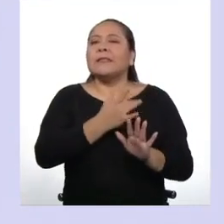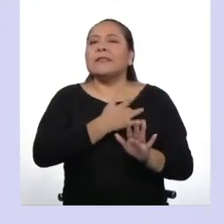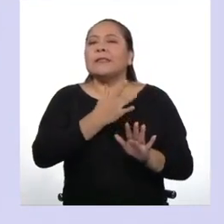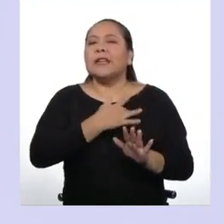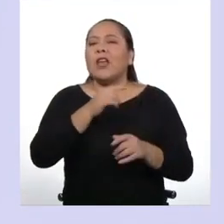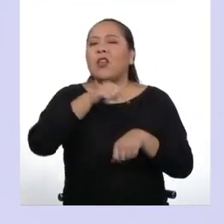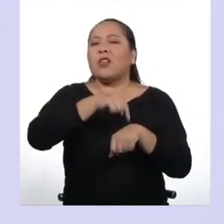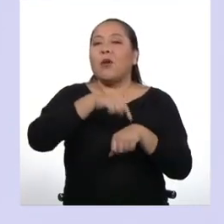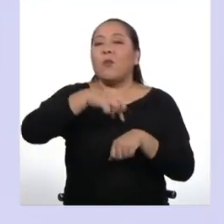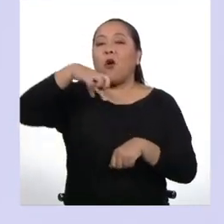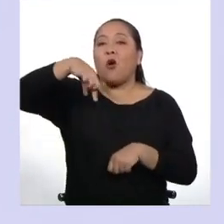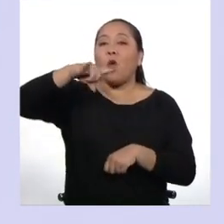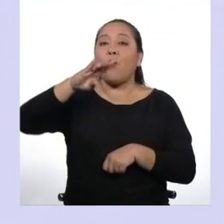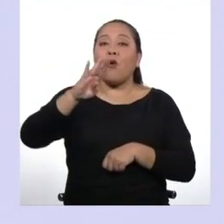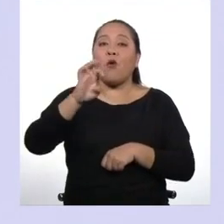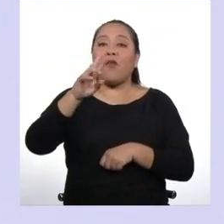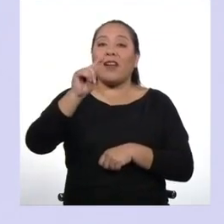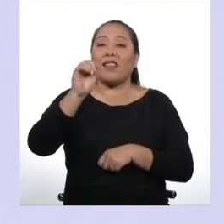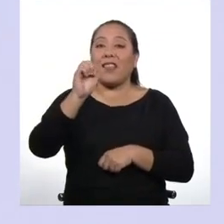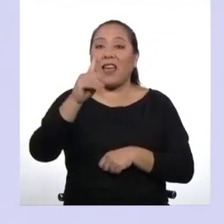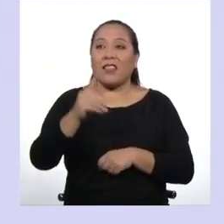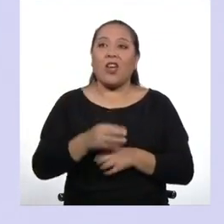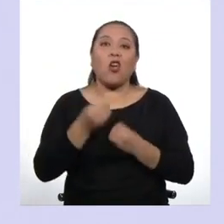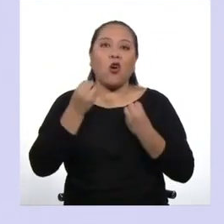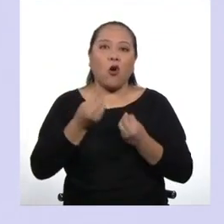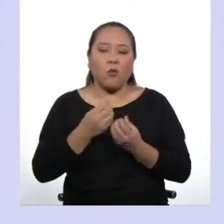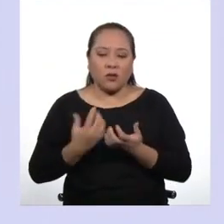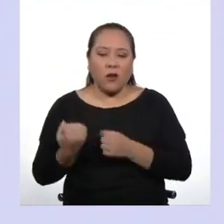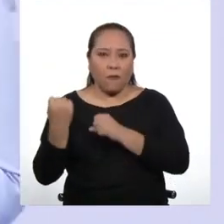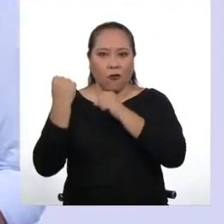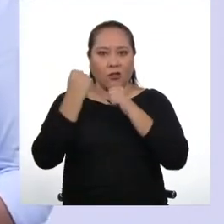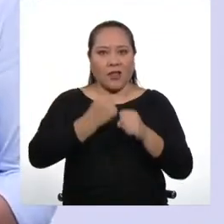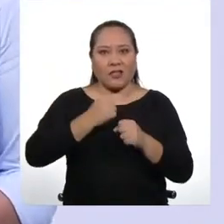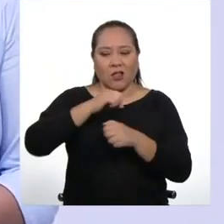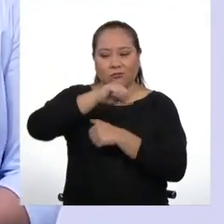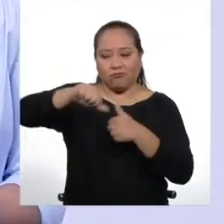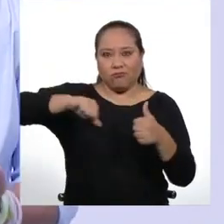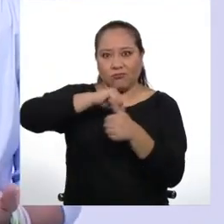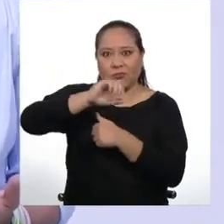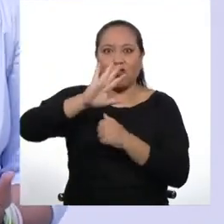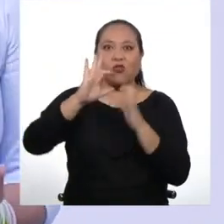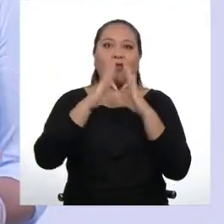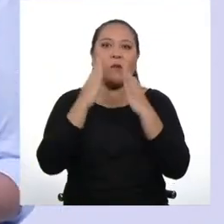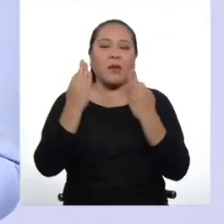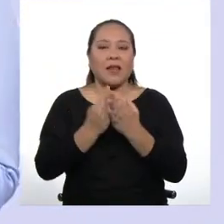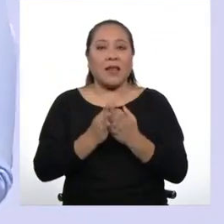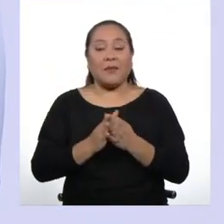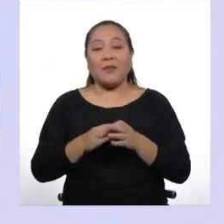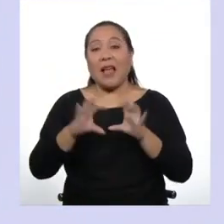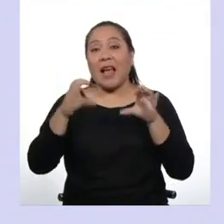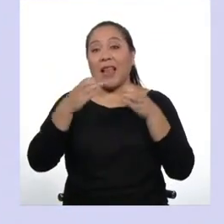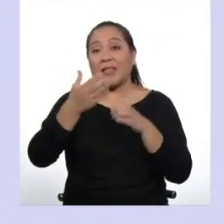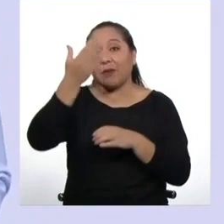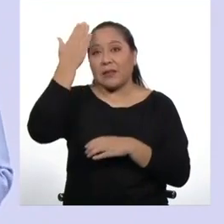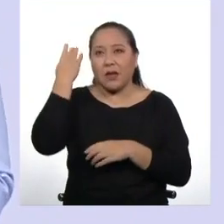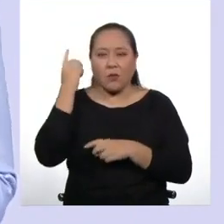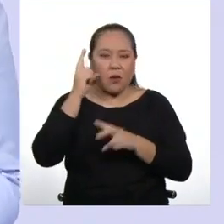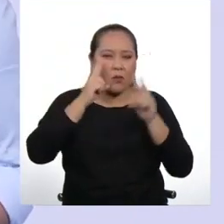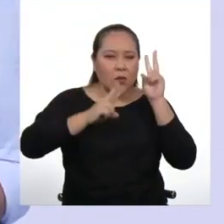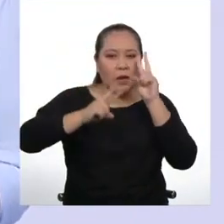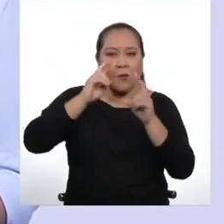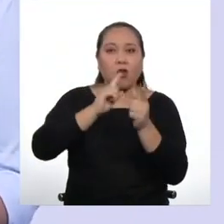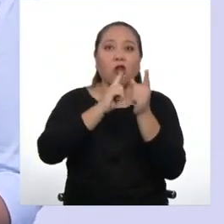están haciendo o pueden hacer para fortalecer la relación con su familia. Es por ello que la actividad pasada empezamos descubriendo los